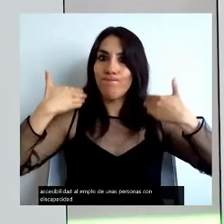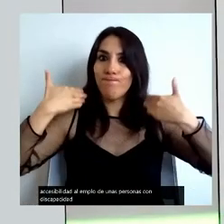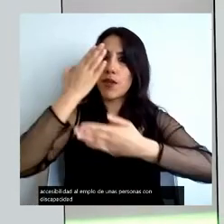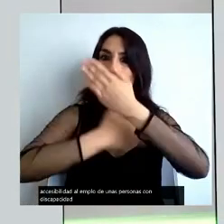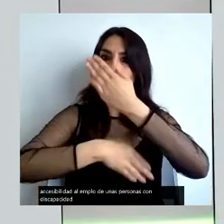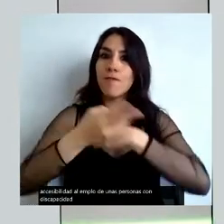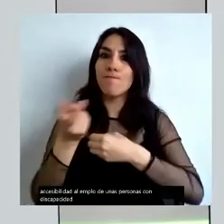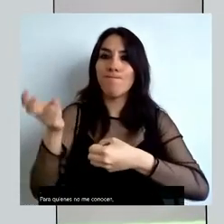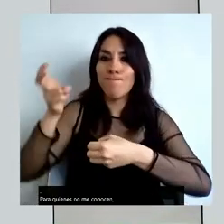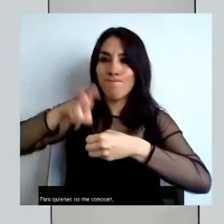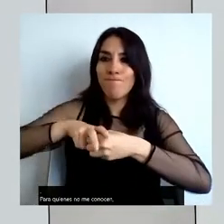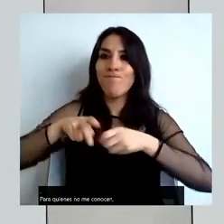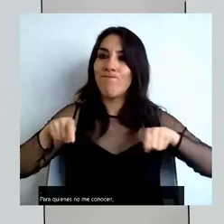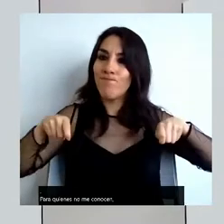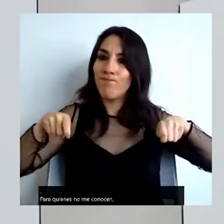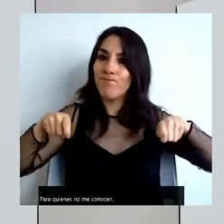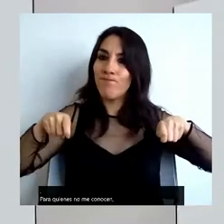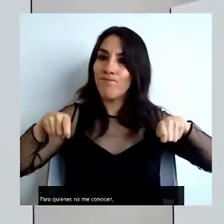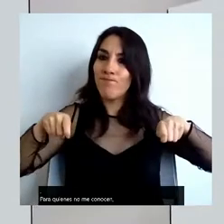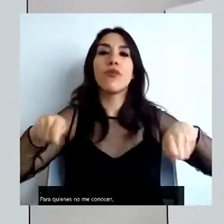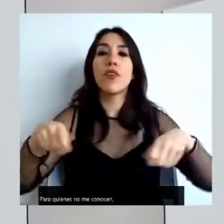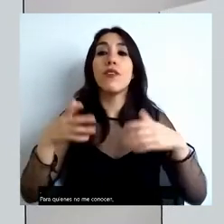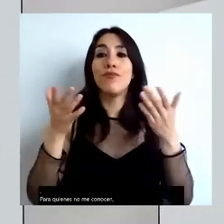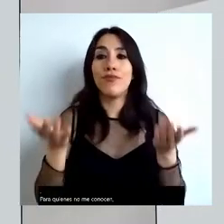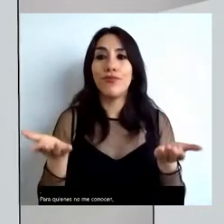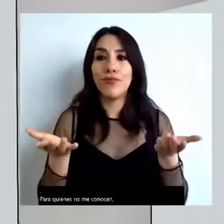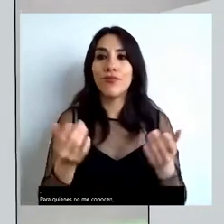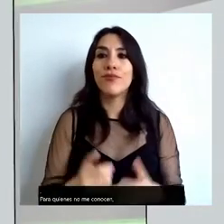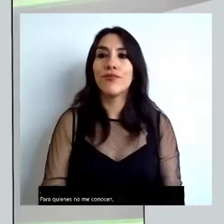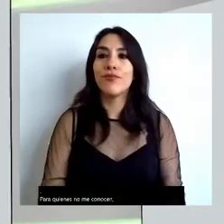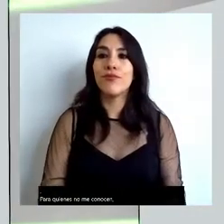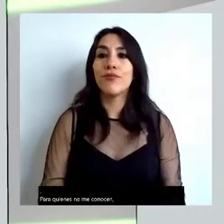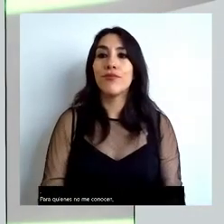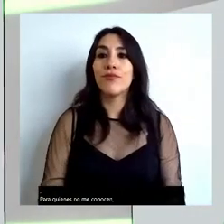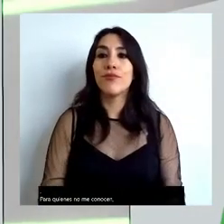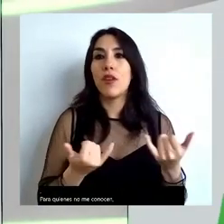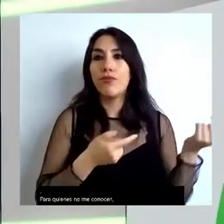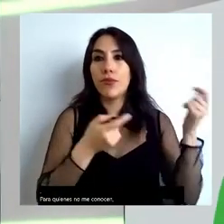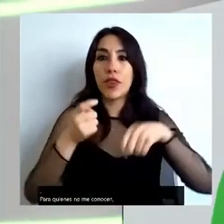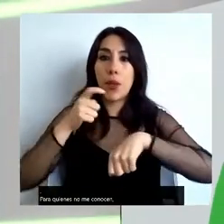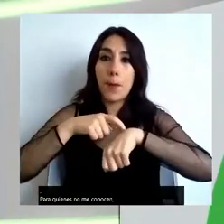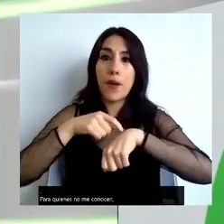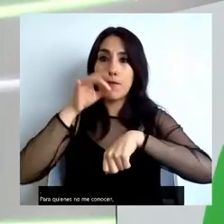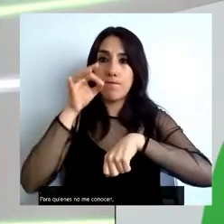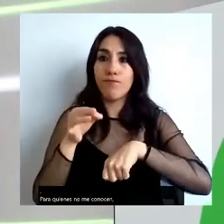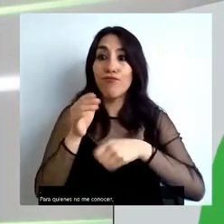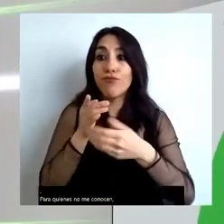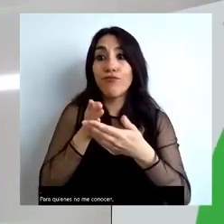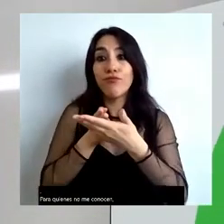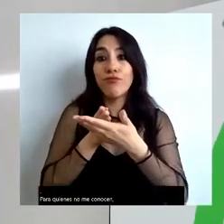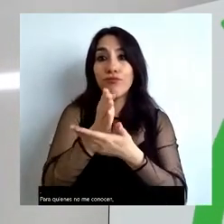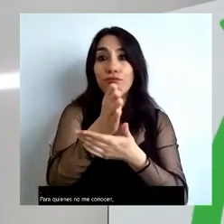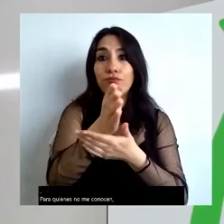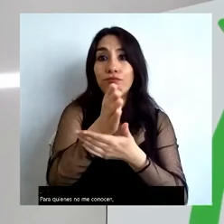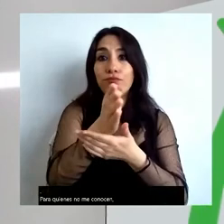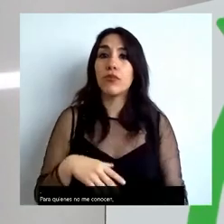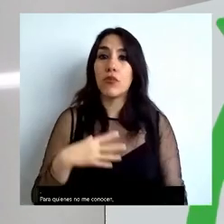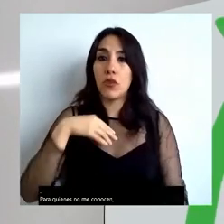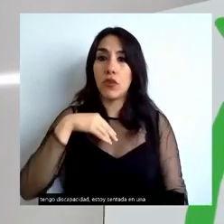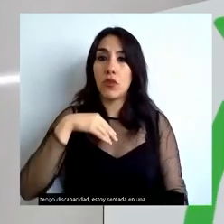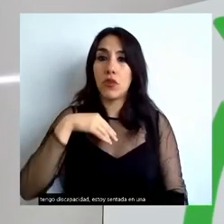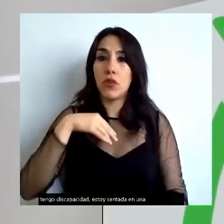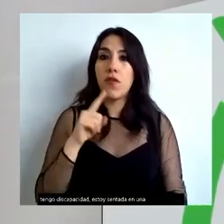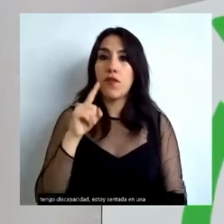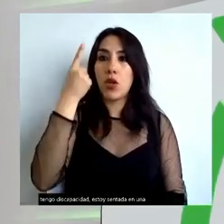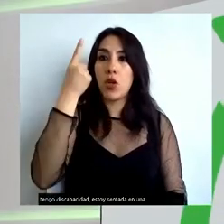de ruedas. Ha llegado el momento de comenzar con nuestros primeros discursos principales. Nuestro primer tema